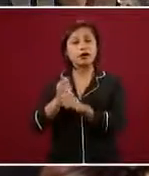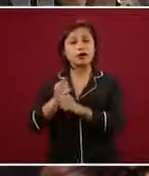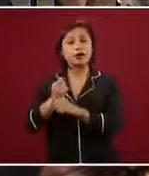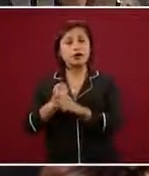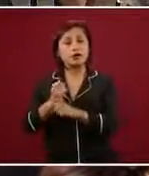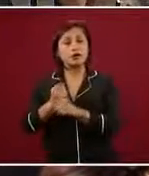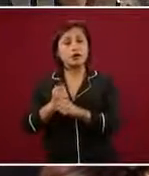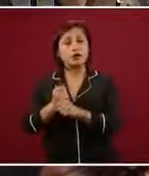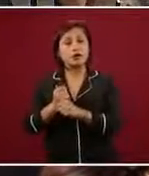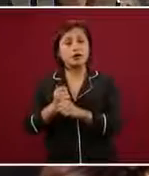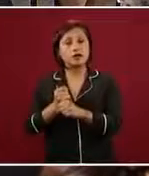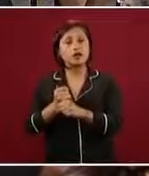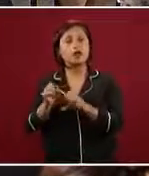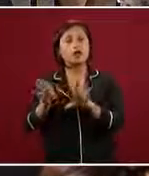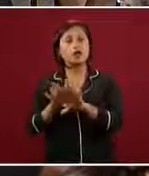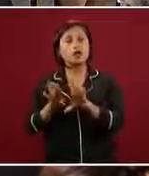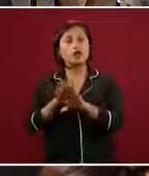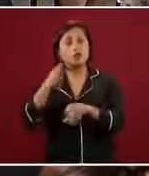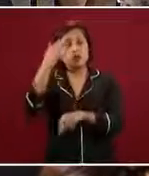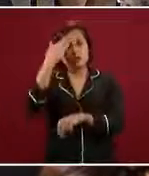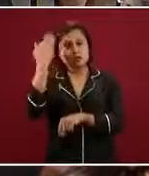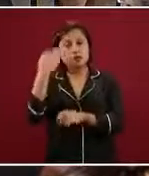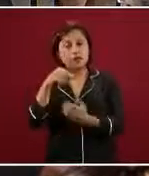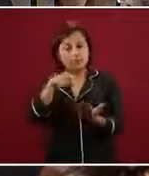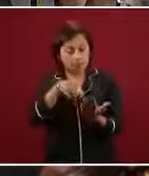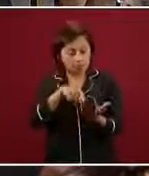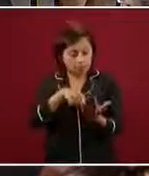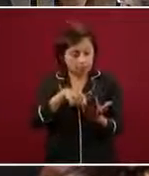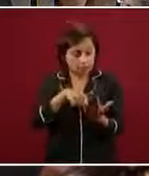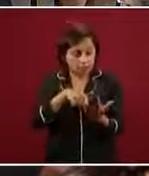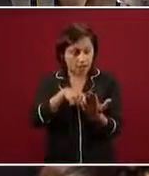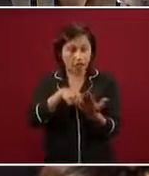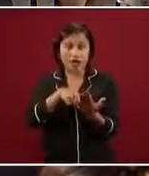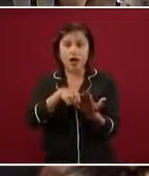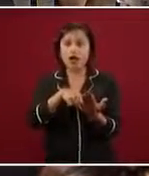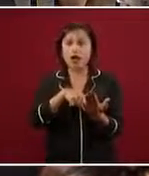había incidido en el resultado electoral.